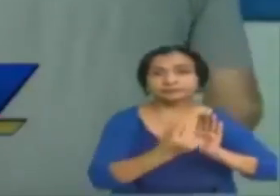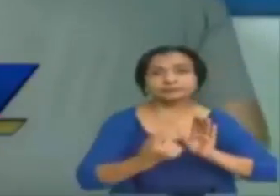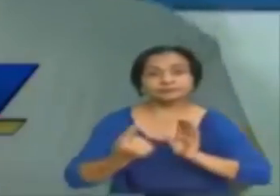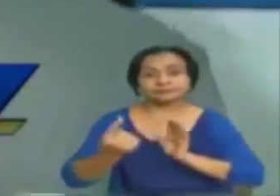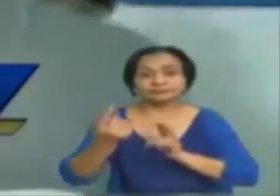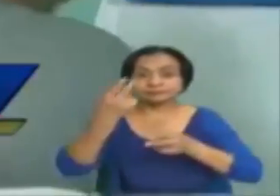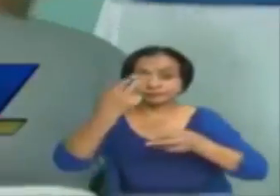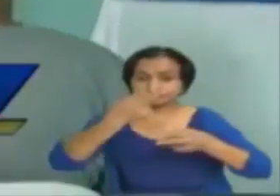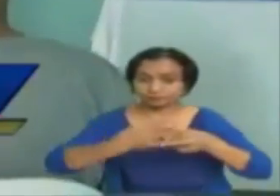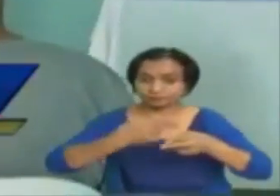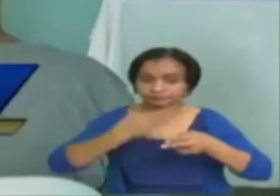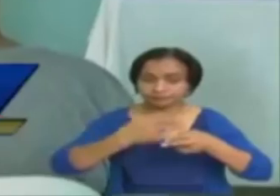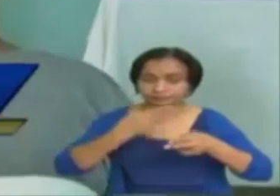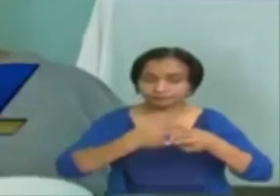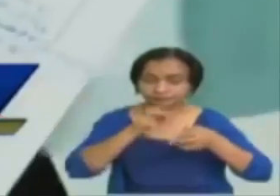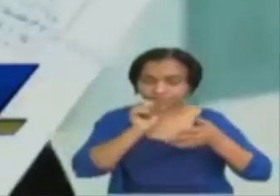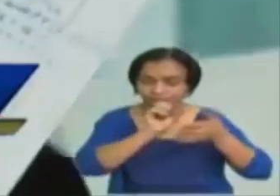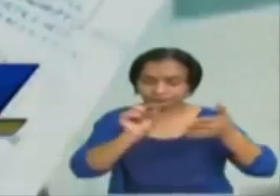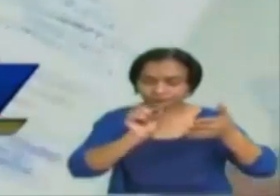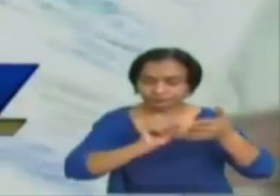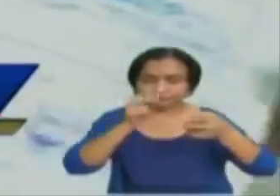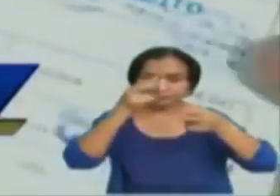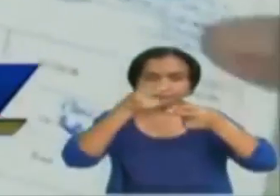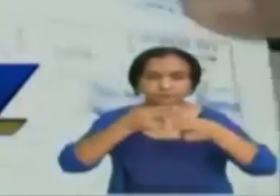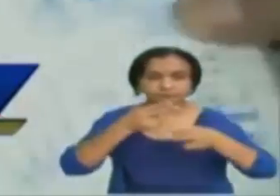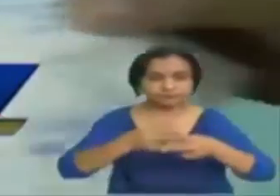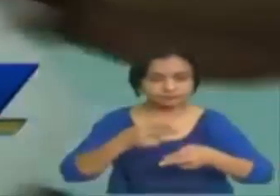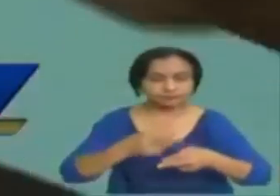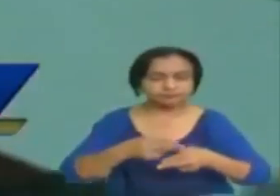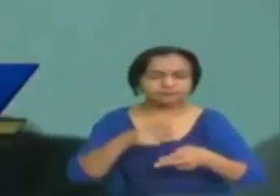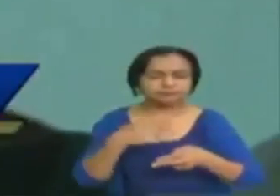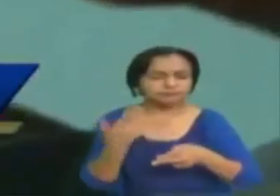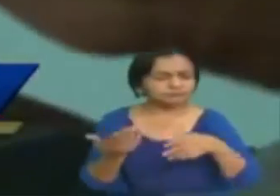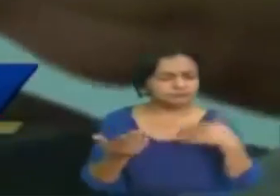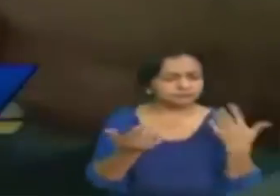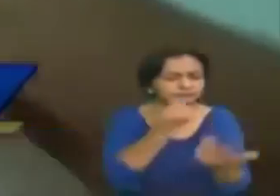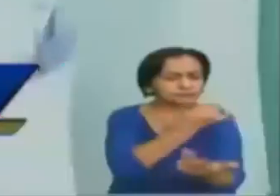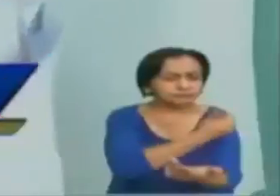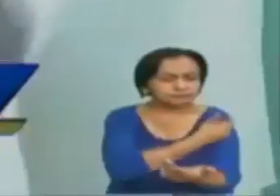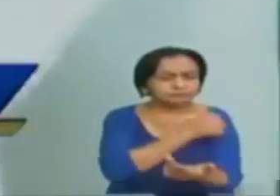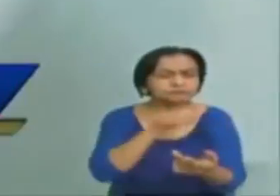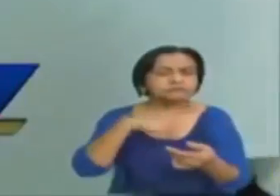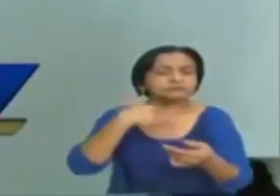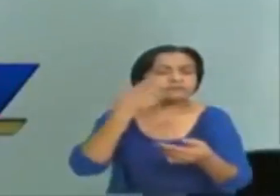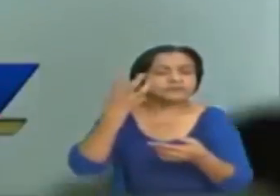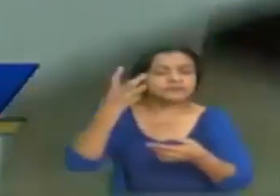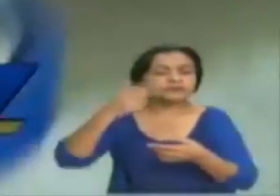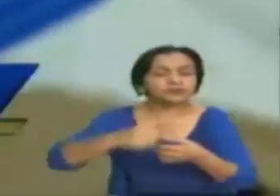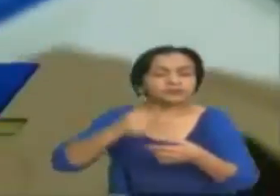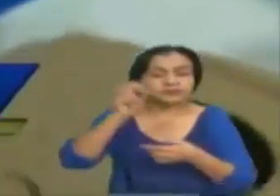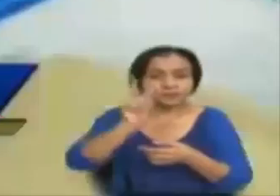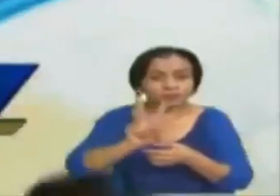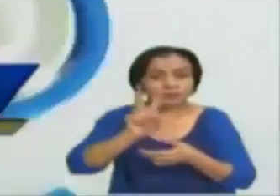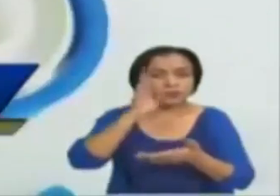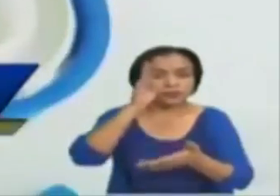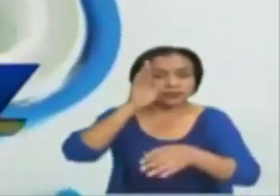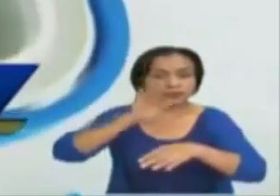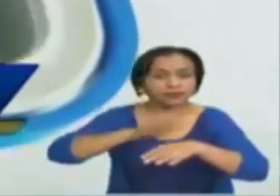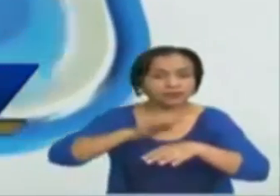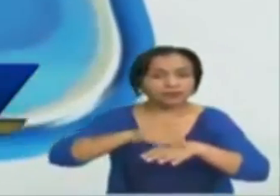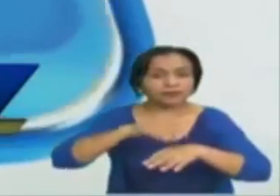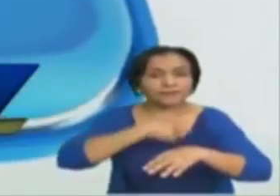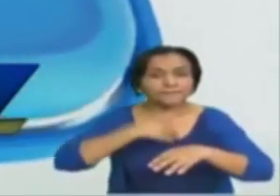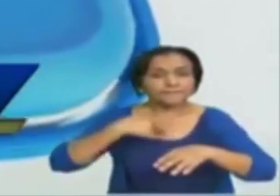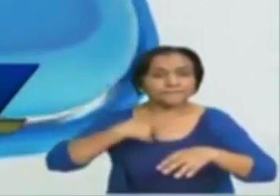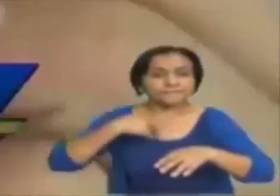quienes sean mayores de 55 años, que porten su epicrisis o si tienen alguna cardiopatía. Posteriormente se les